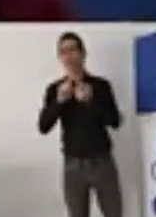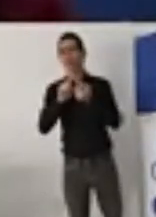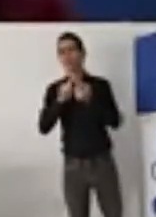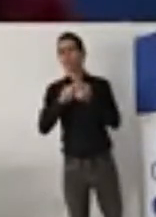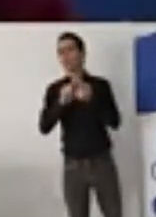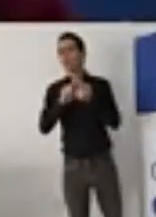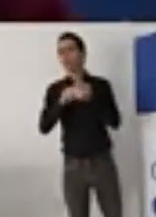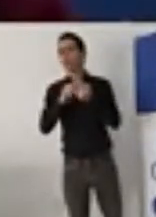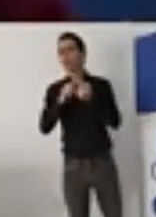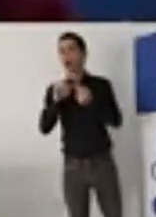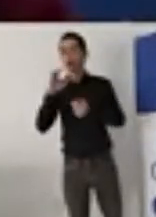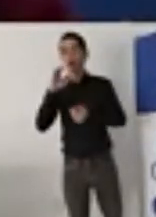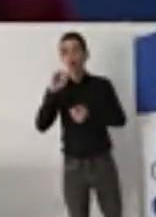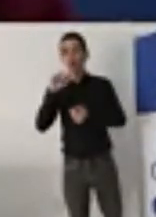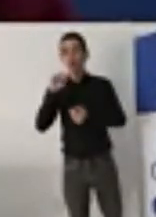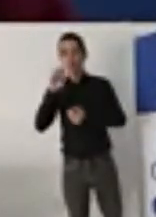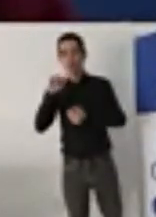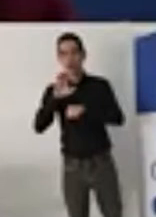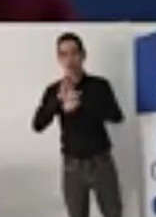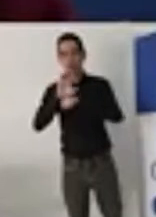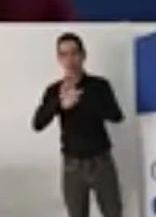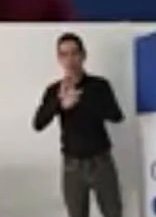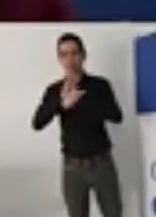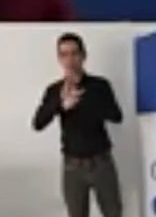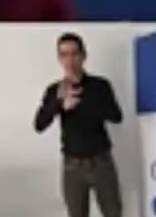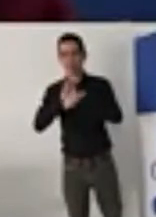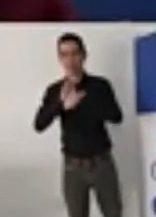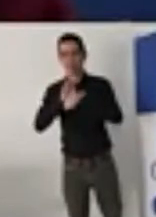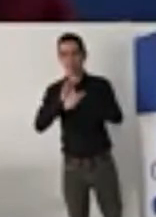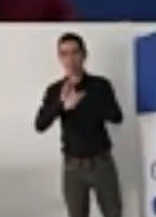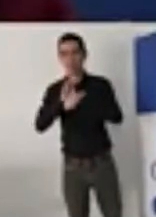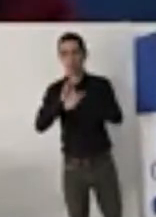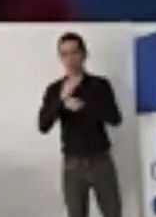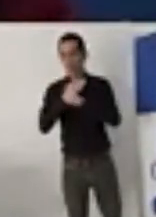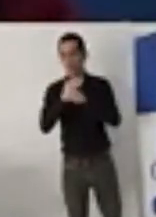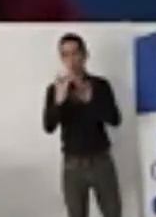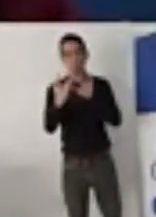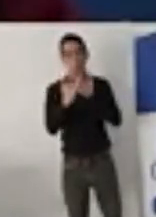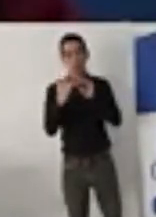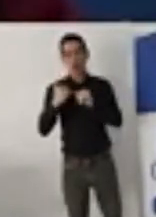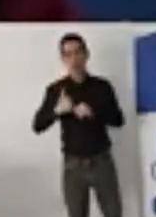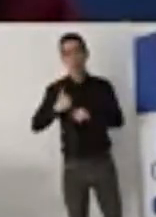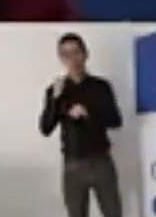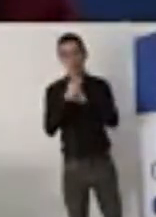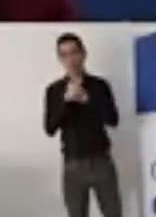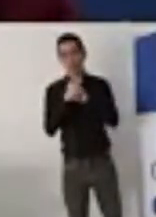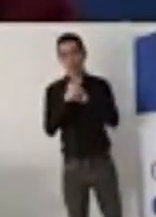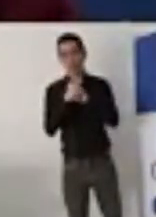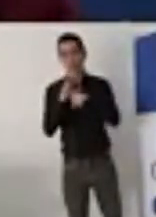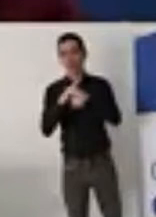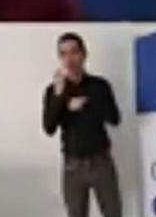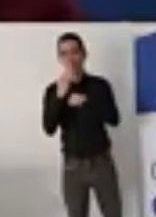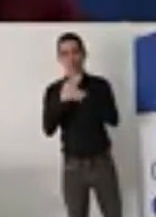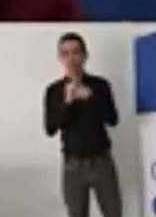espacios virtuales, que justamente es uno de los retos que a nivel mundial, derivado de esta pandemia, pues ahora estamos